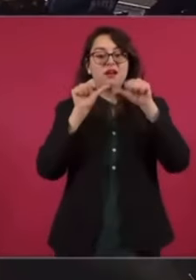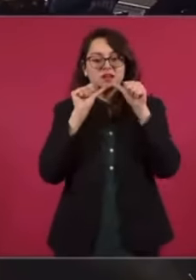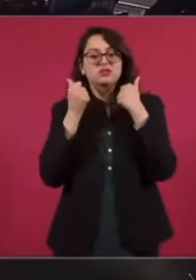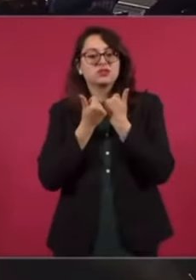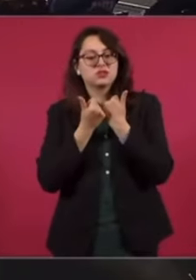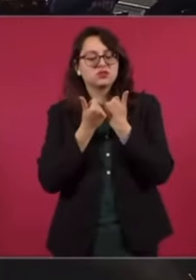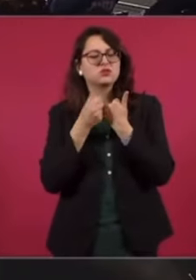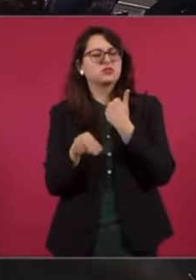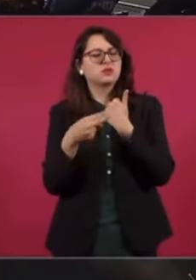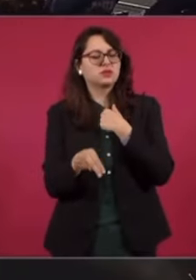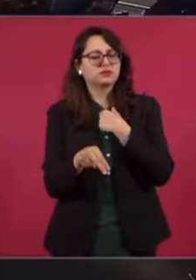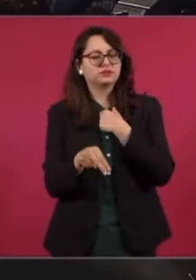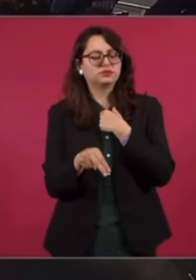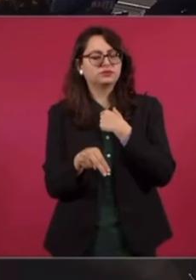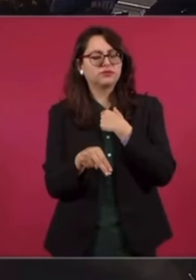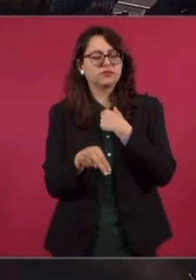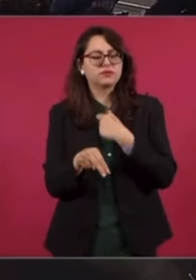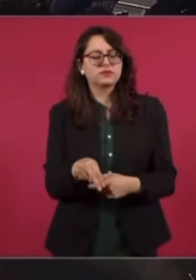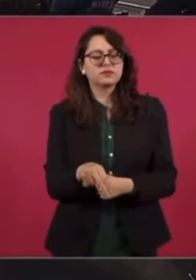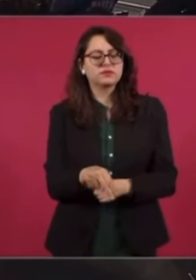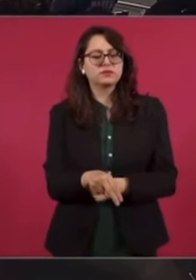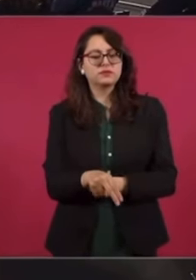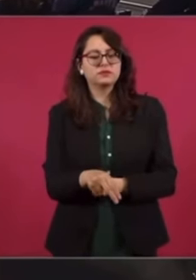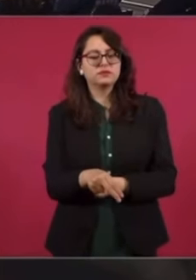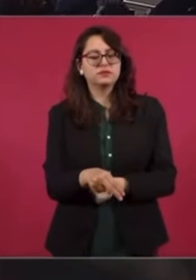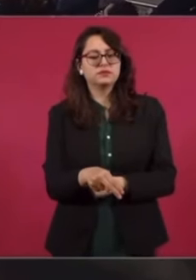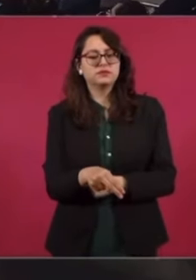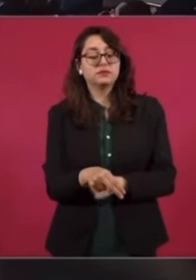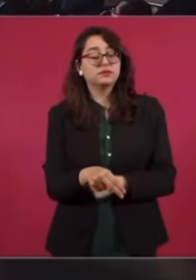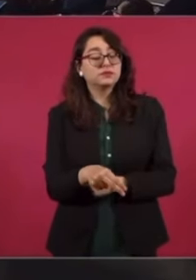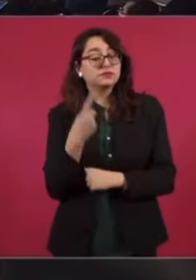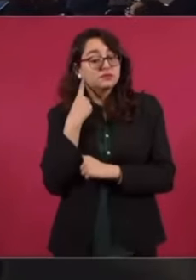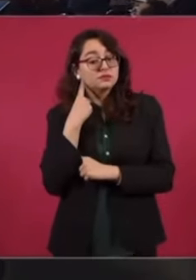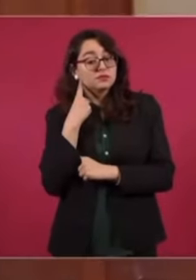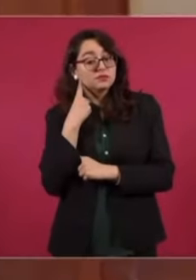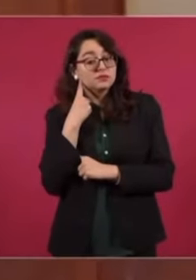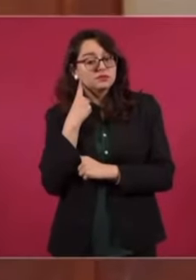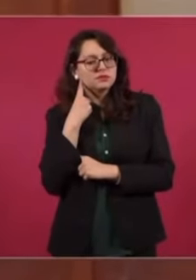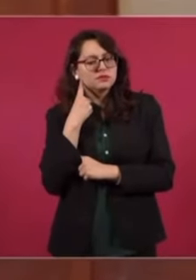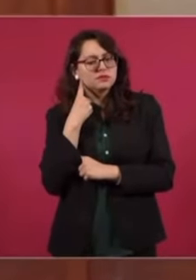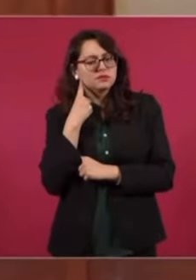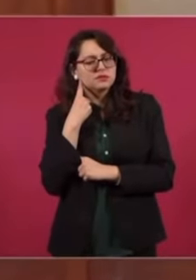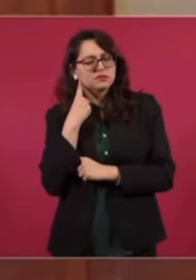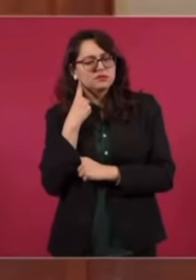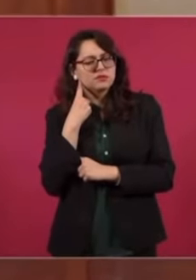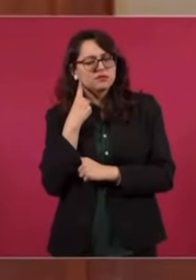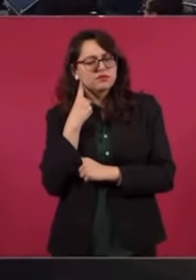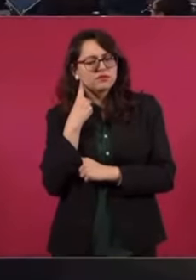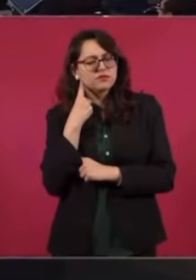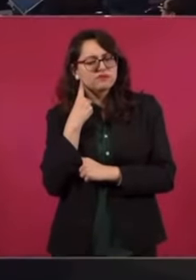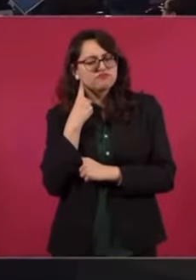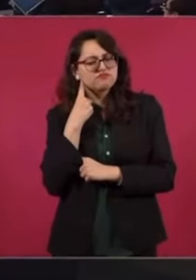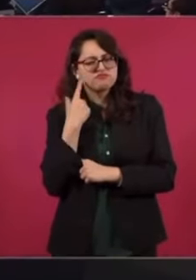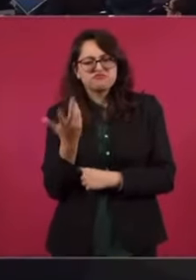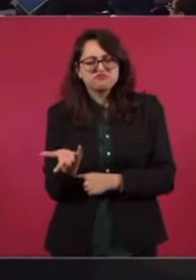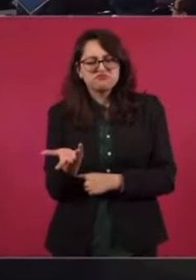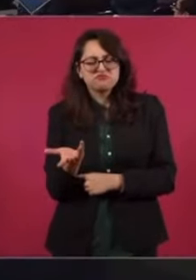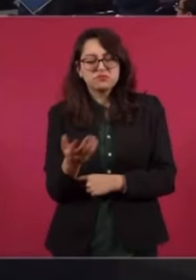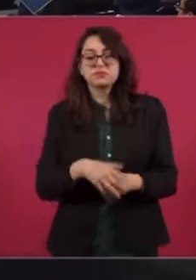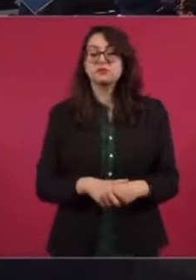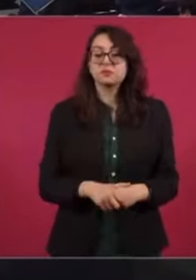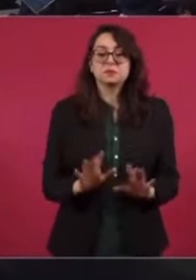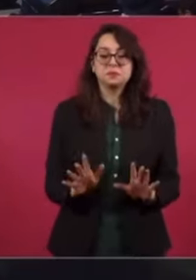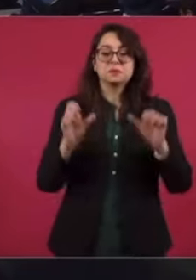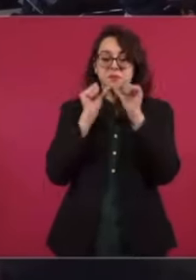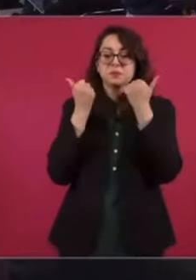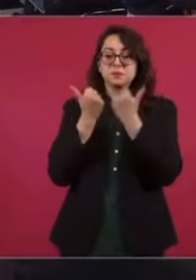la asociación que la trae? Festival de Ideas. ¿Debate de qué? Festival. Ah.